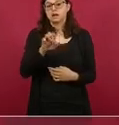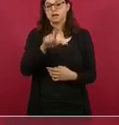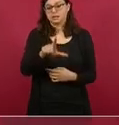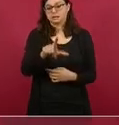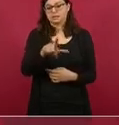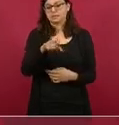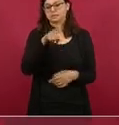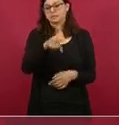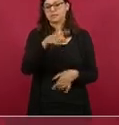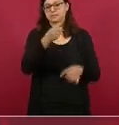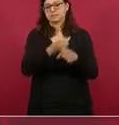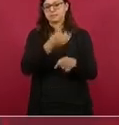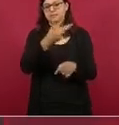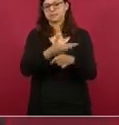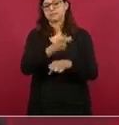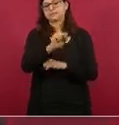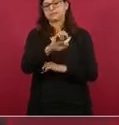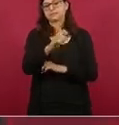son